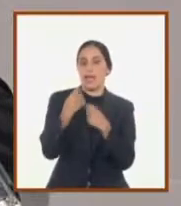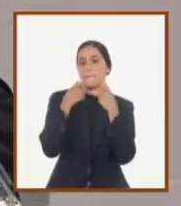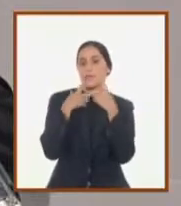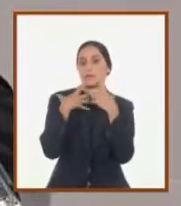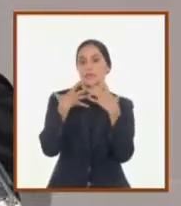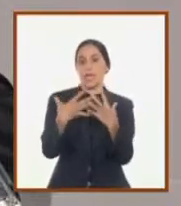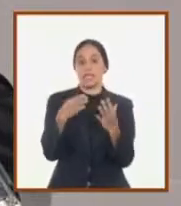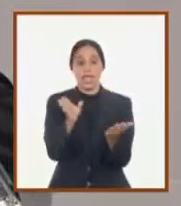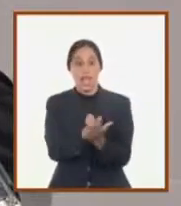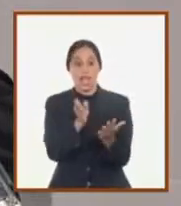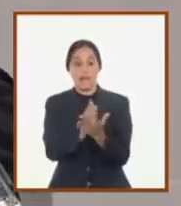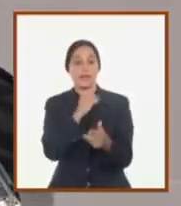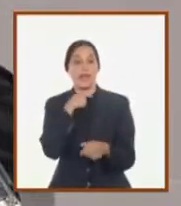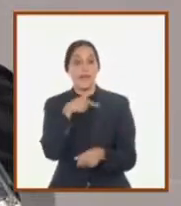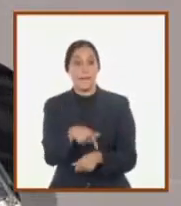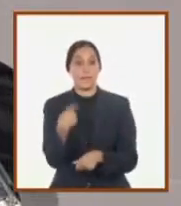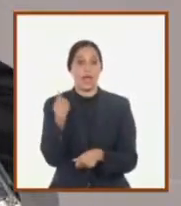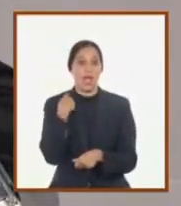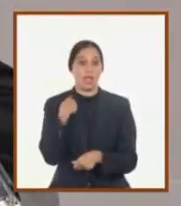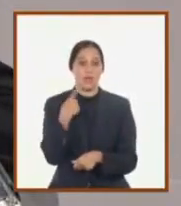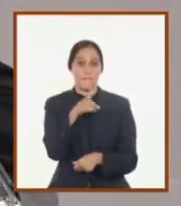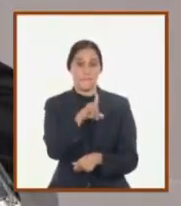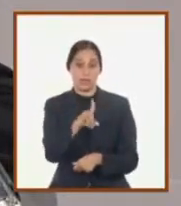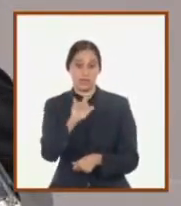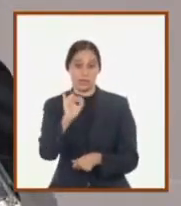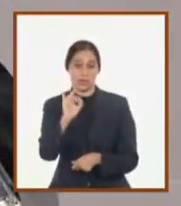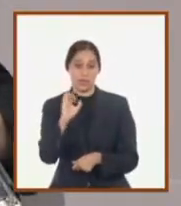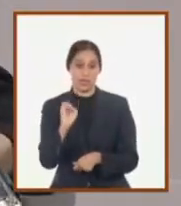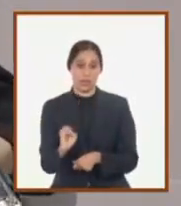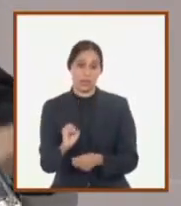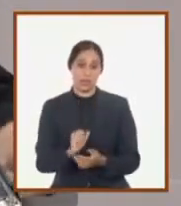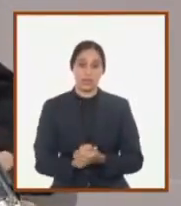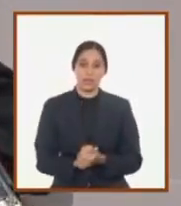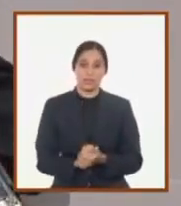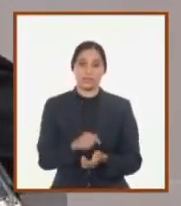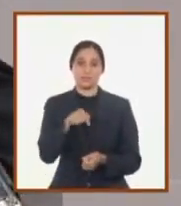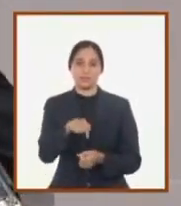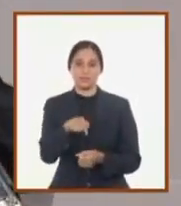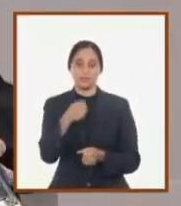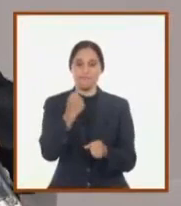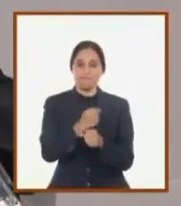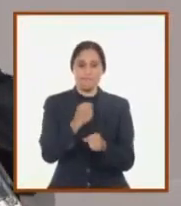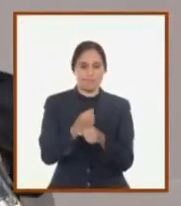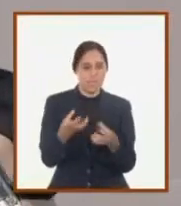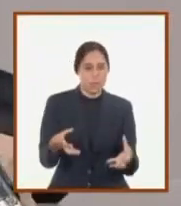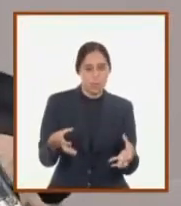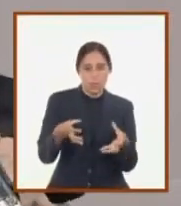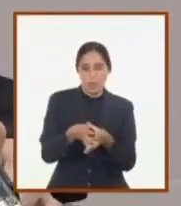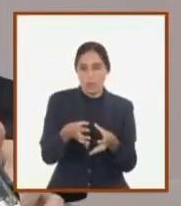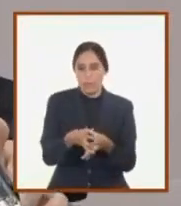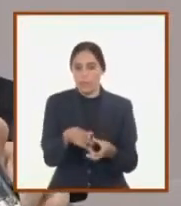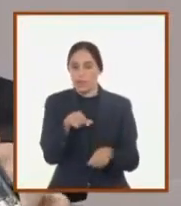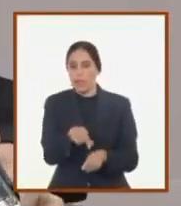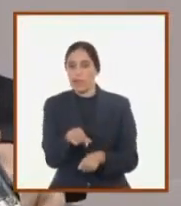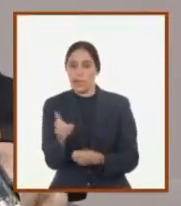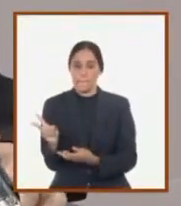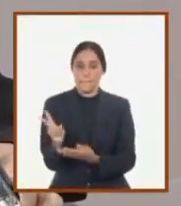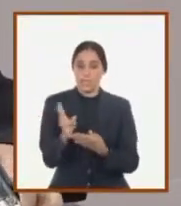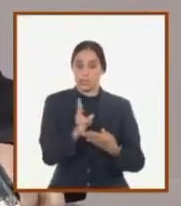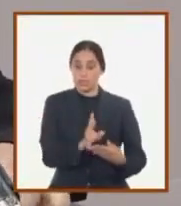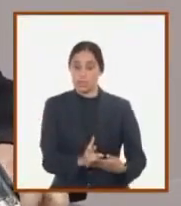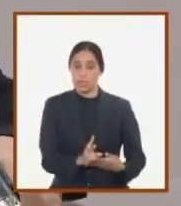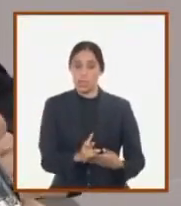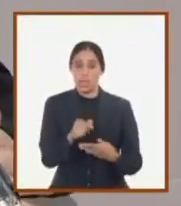decir por ejemplo un libro que se hizo en el año 74 ahí verás como trabajó aquel equipo en ocasión de la visita de leonir